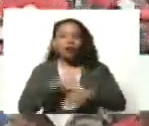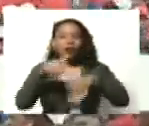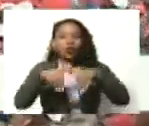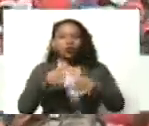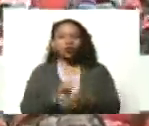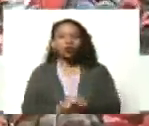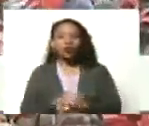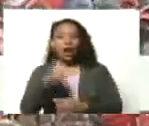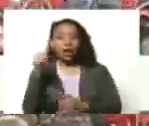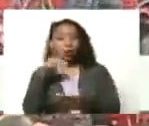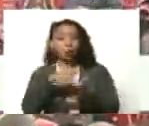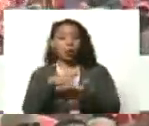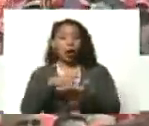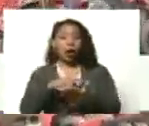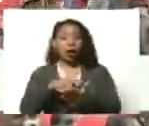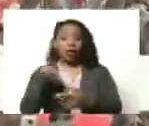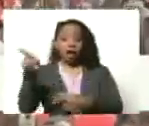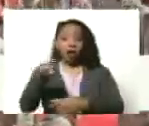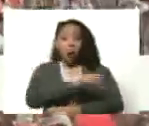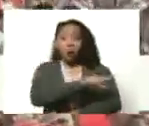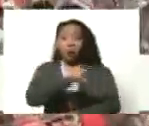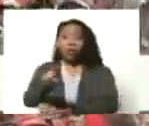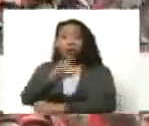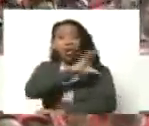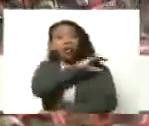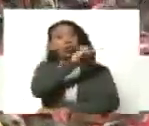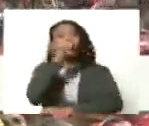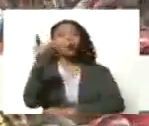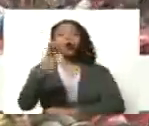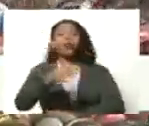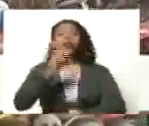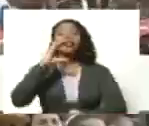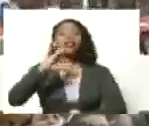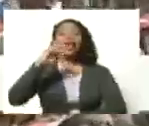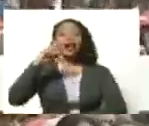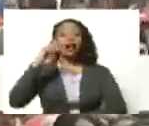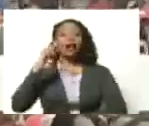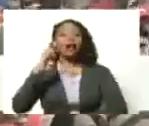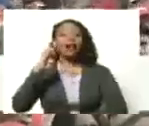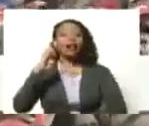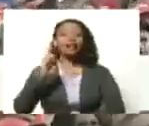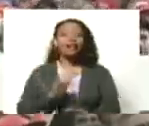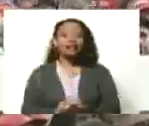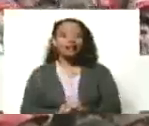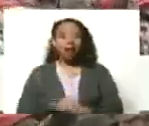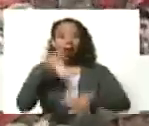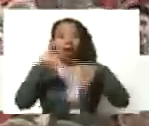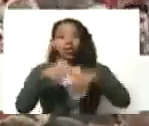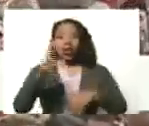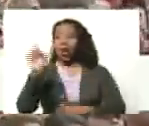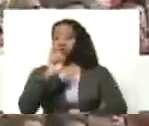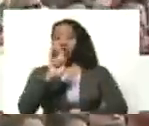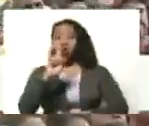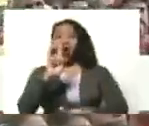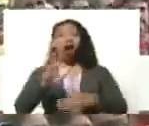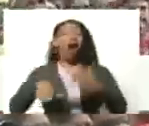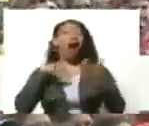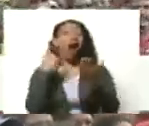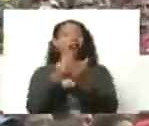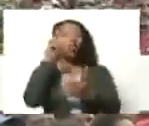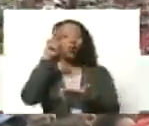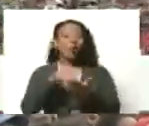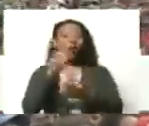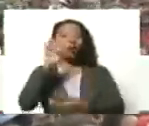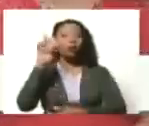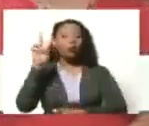Entonces ellos llegaron, hasta mandaron un rector a declarar, un rector del CNE, que las elecciones no iban a ser sino hasta allá, hasta el